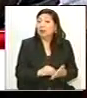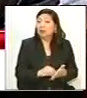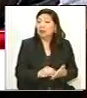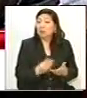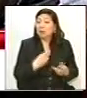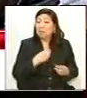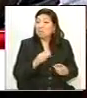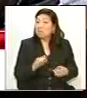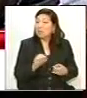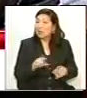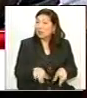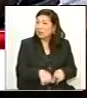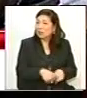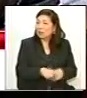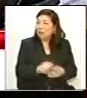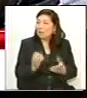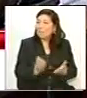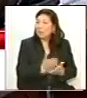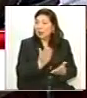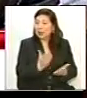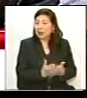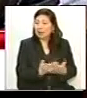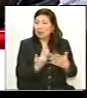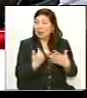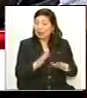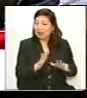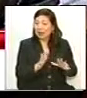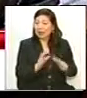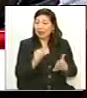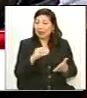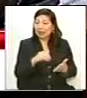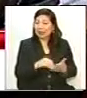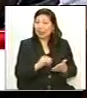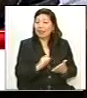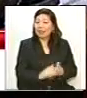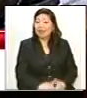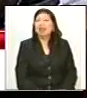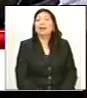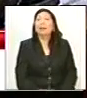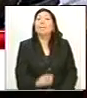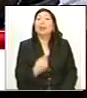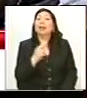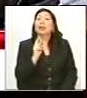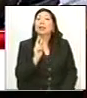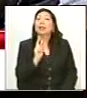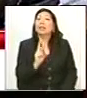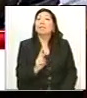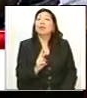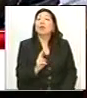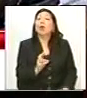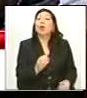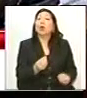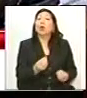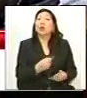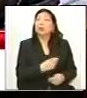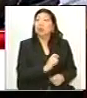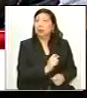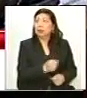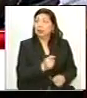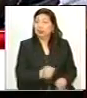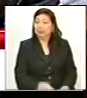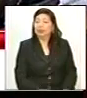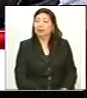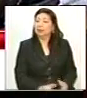mismas complicaciones de la vez pasada. Es por eso que ya se ha acreditado ya una comisión para que vea cómo se está llevando a cabo